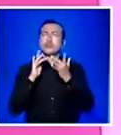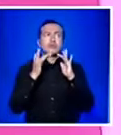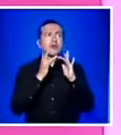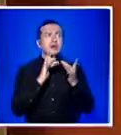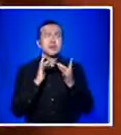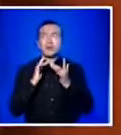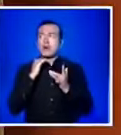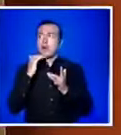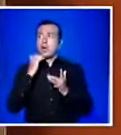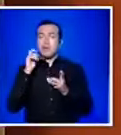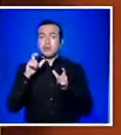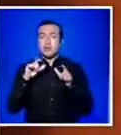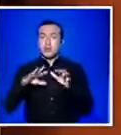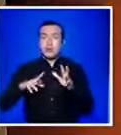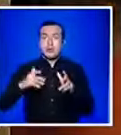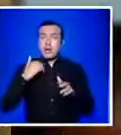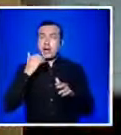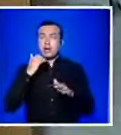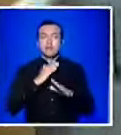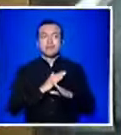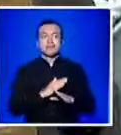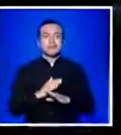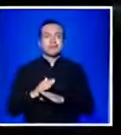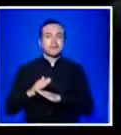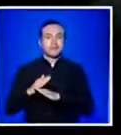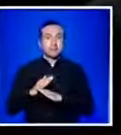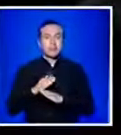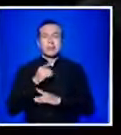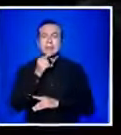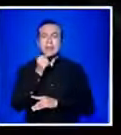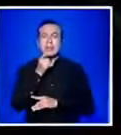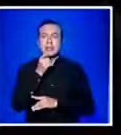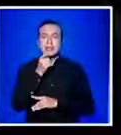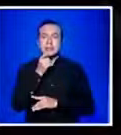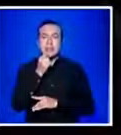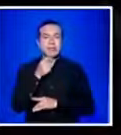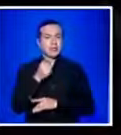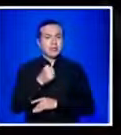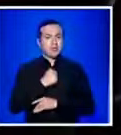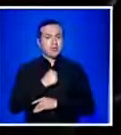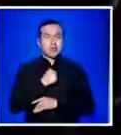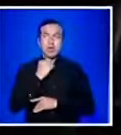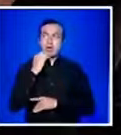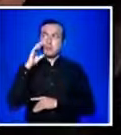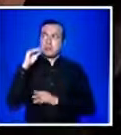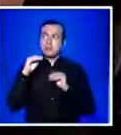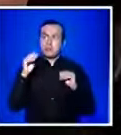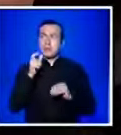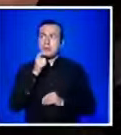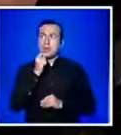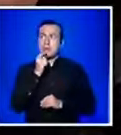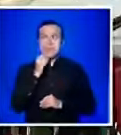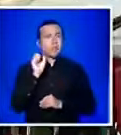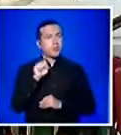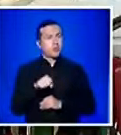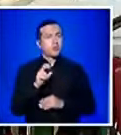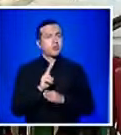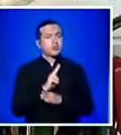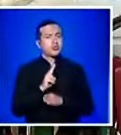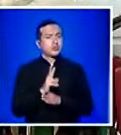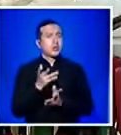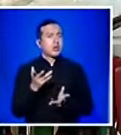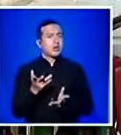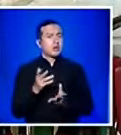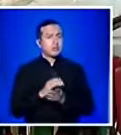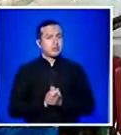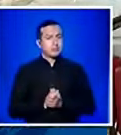cualquier ingreso no deseado. Cada una con batería a manera de carga auxiliar en caso de cualquier corte de energía eléctrica. Funciona en